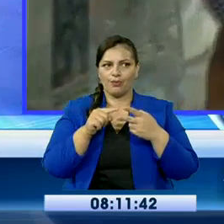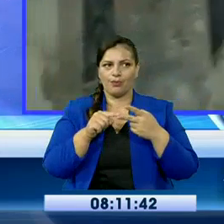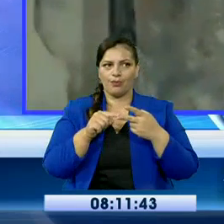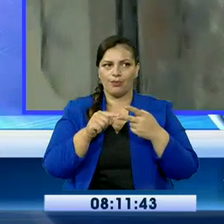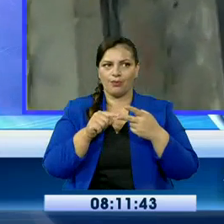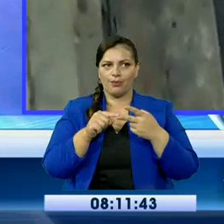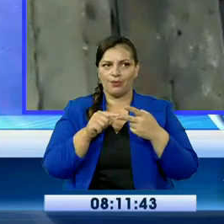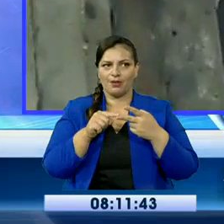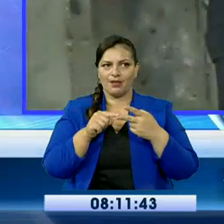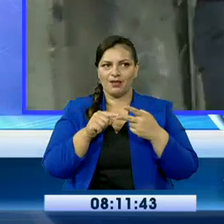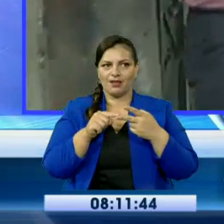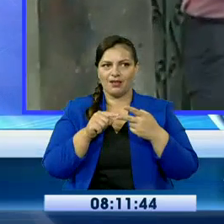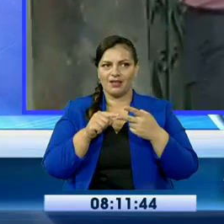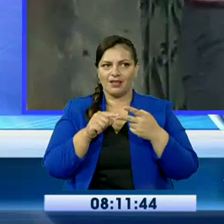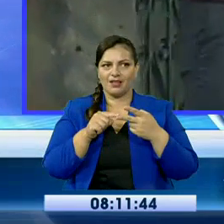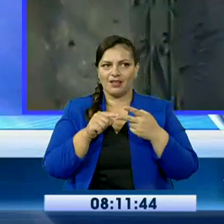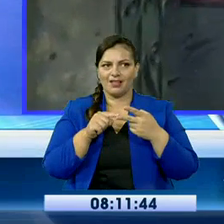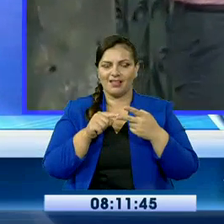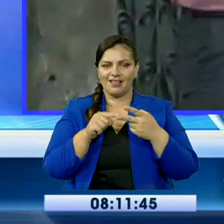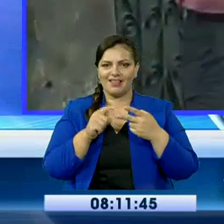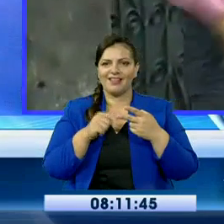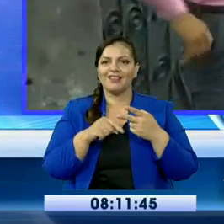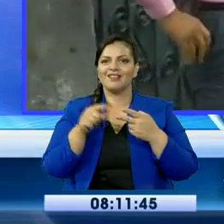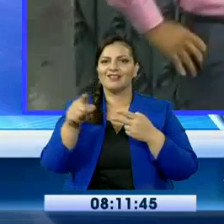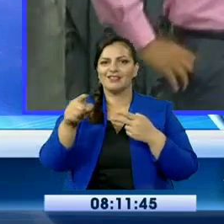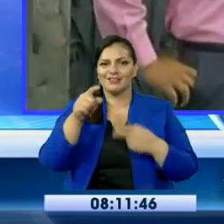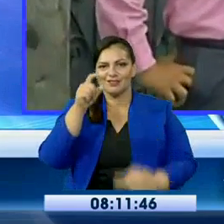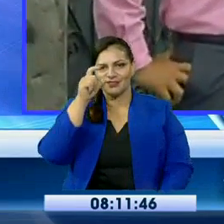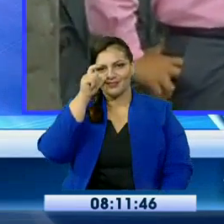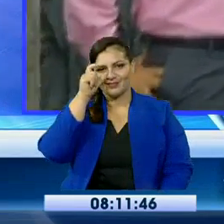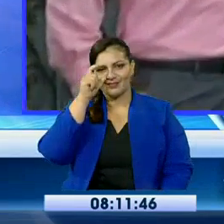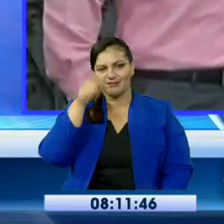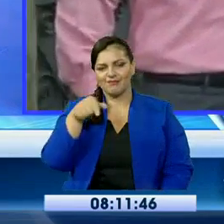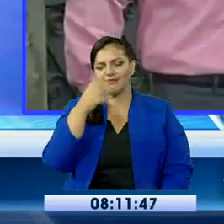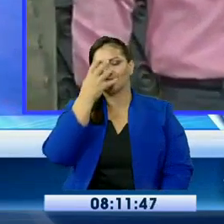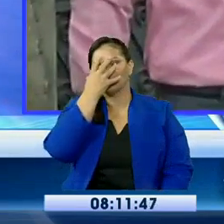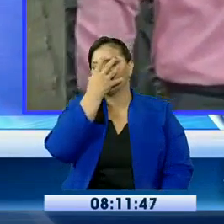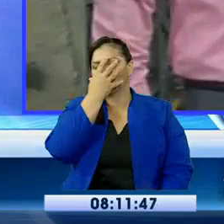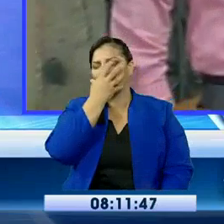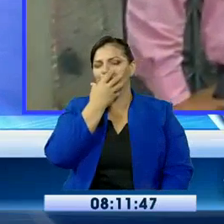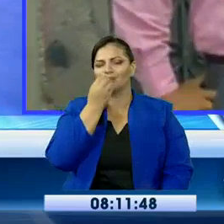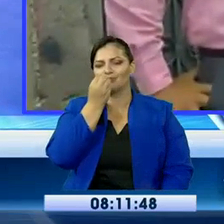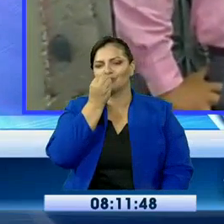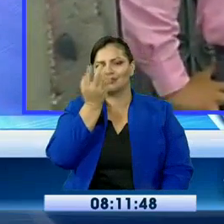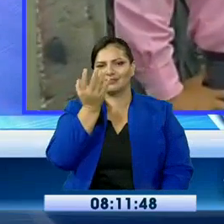oiga, Huguito Gavilane. Lindo, es un hombre bello. Ay, ya, muy bien.